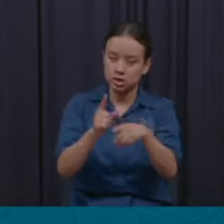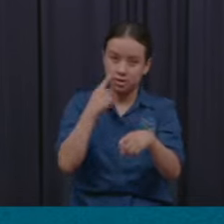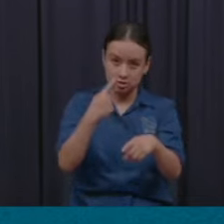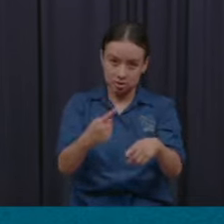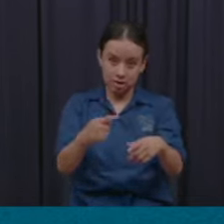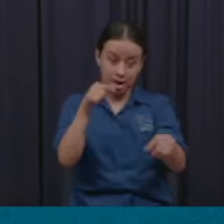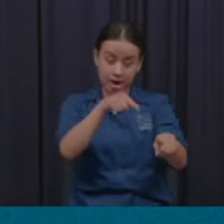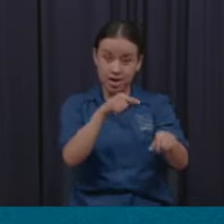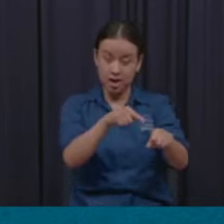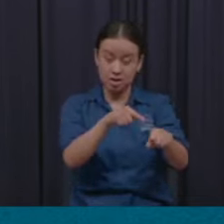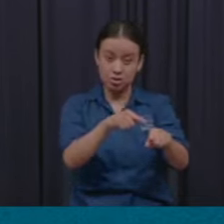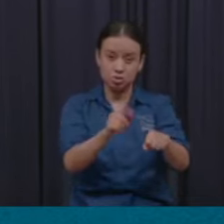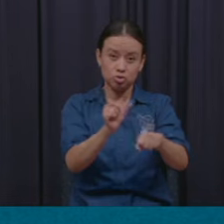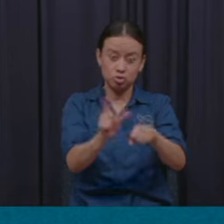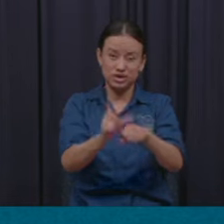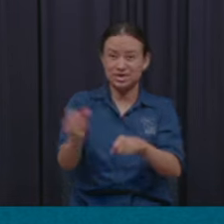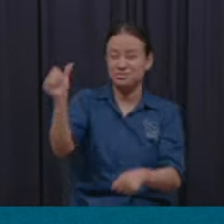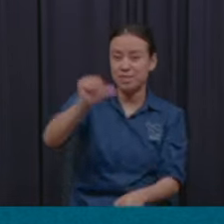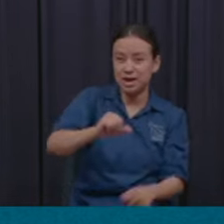Enfermedades crónicas,